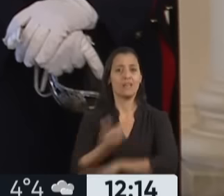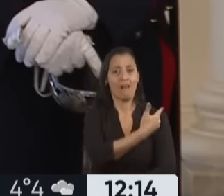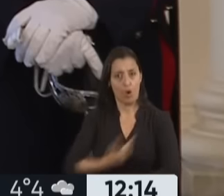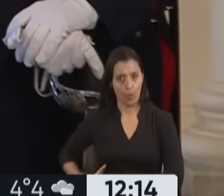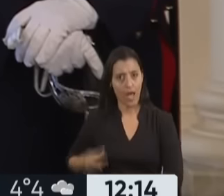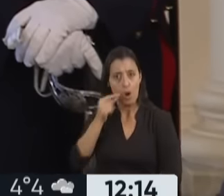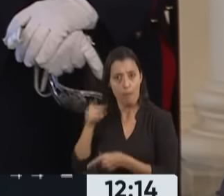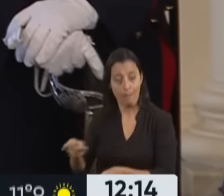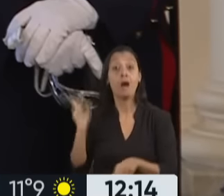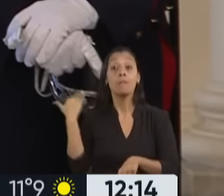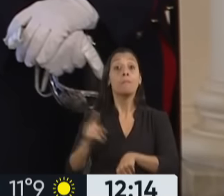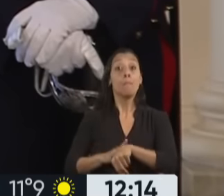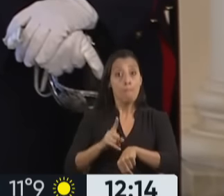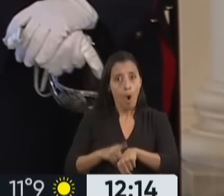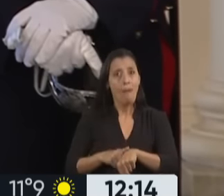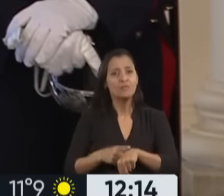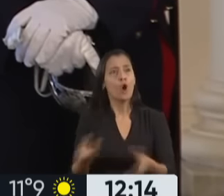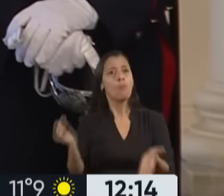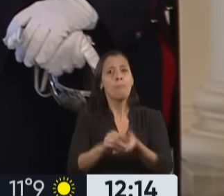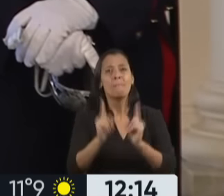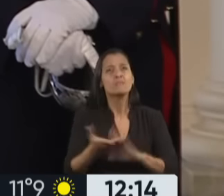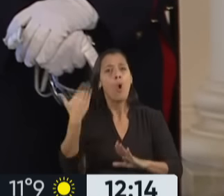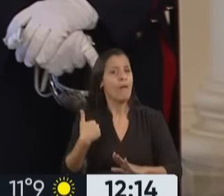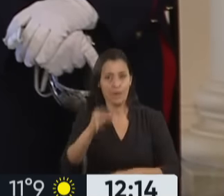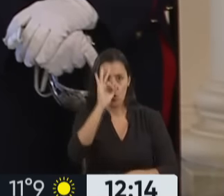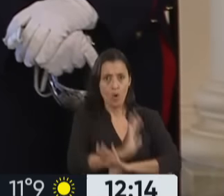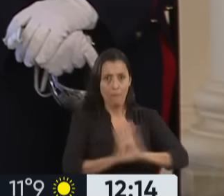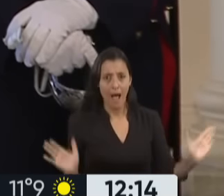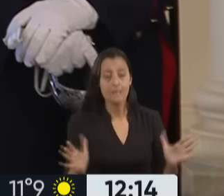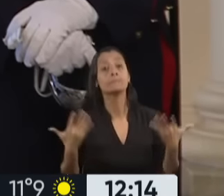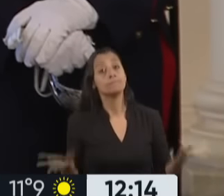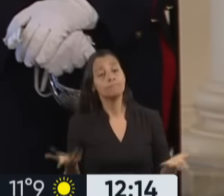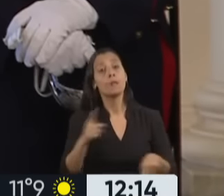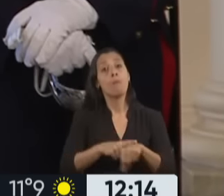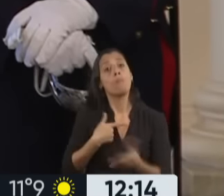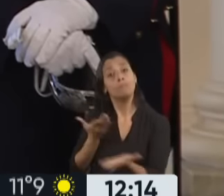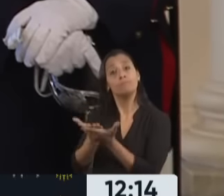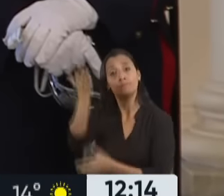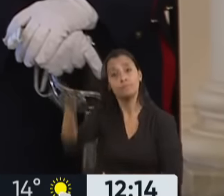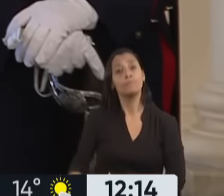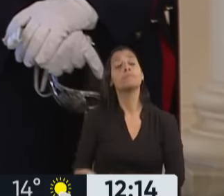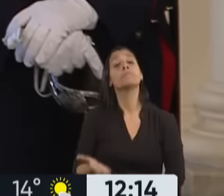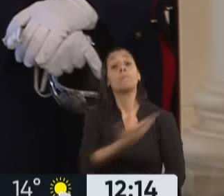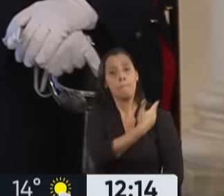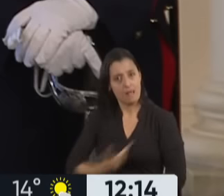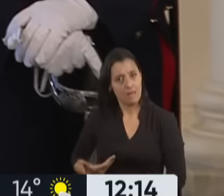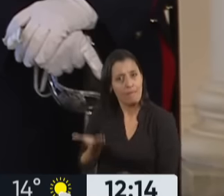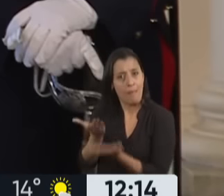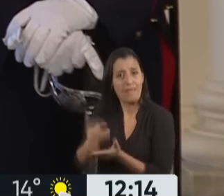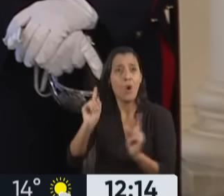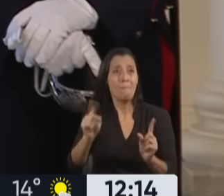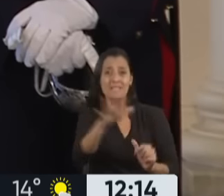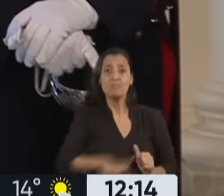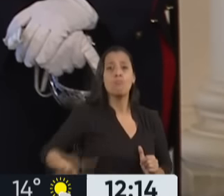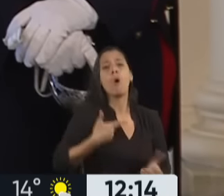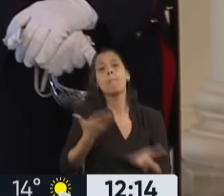que desde aquel momento no se han repetido. Cuando le pedí al señor presidente que se emplace en esta galería el